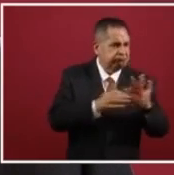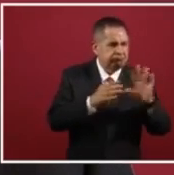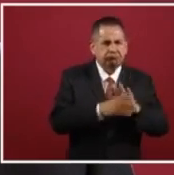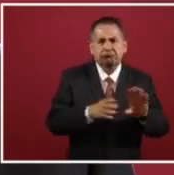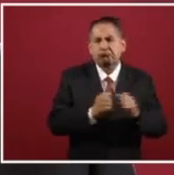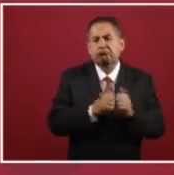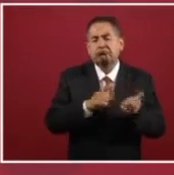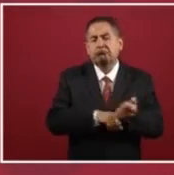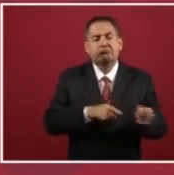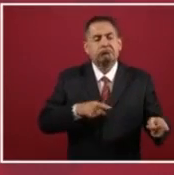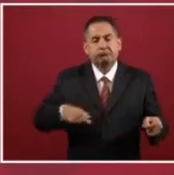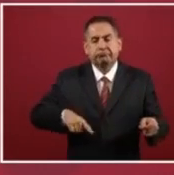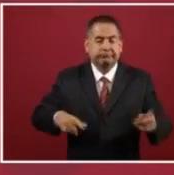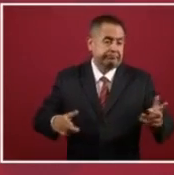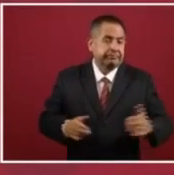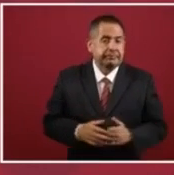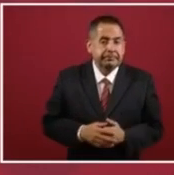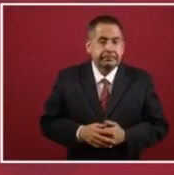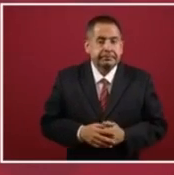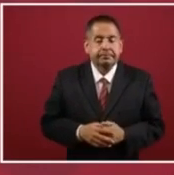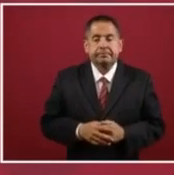el gobierno, en particular